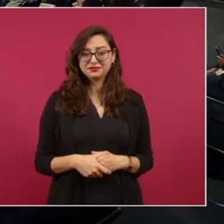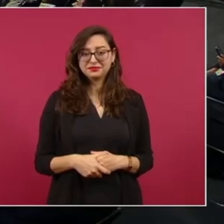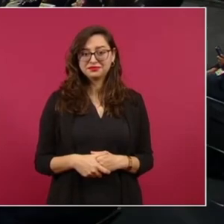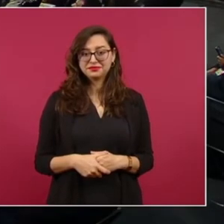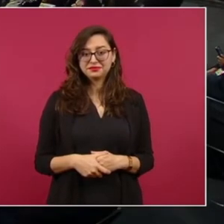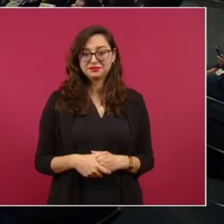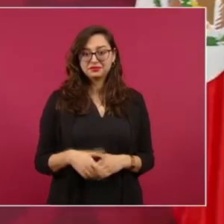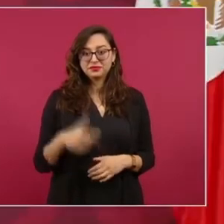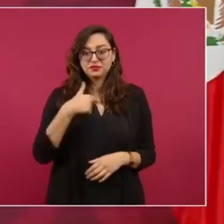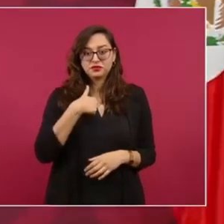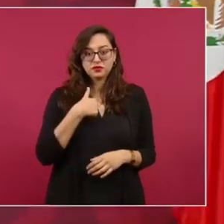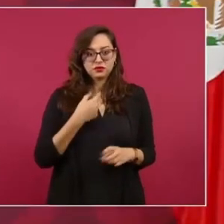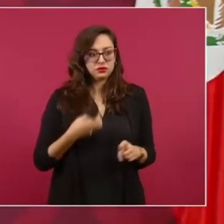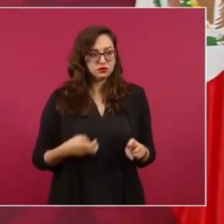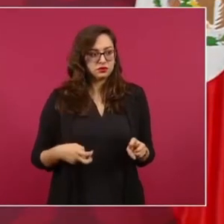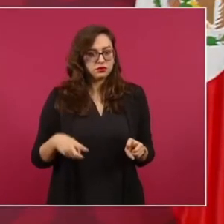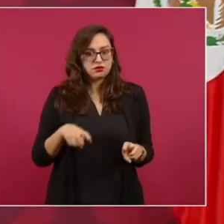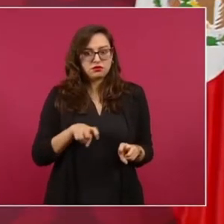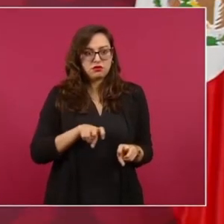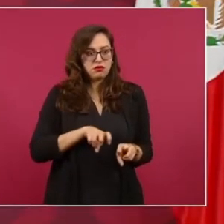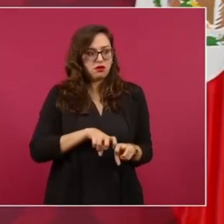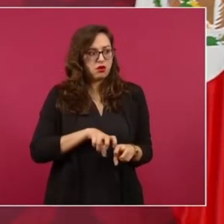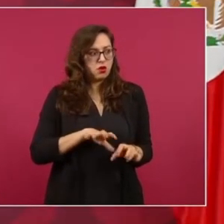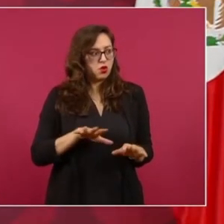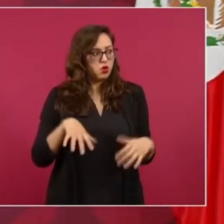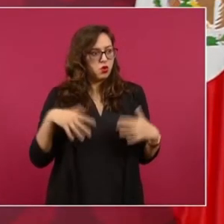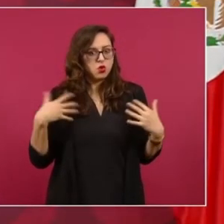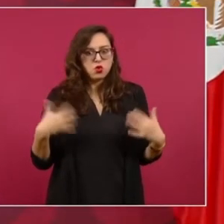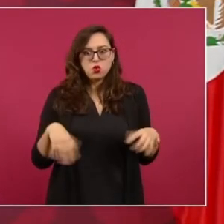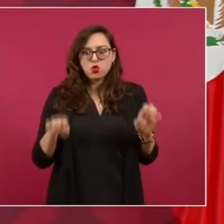Me sentía yo como jefe ahí.